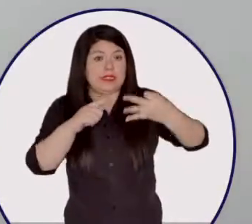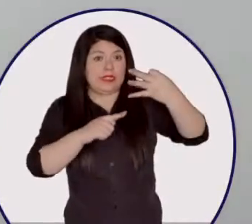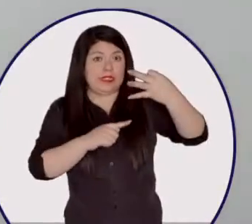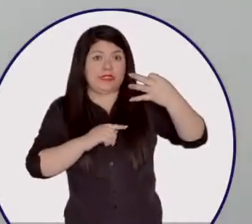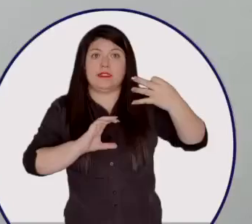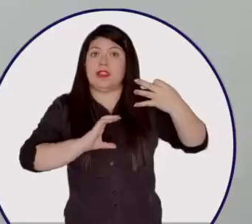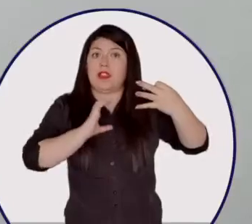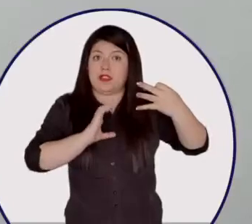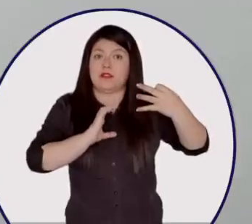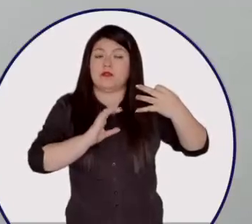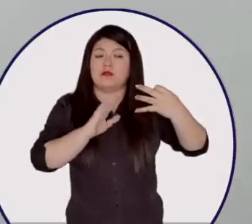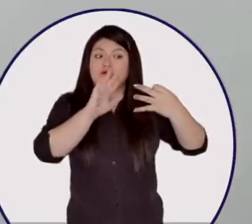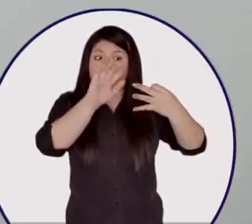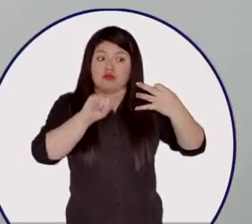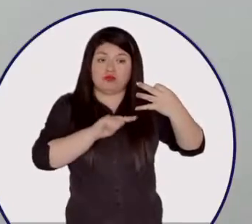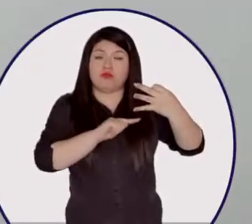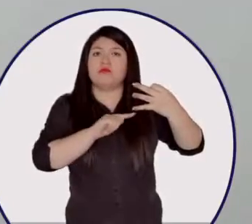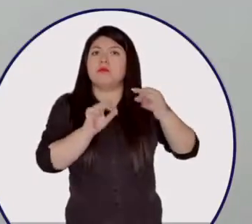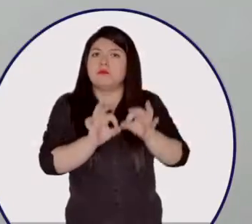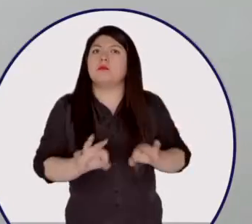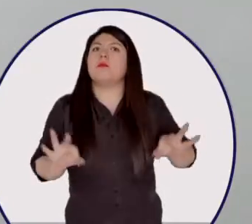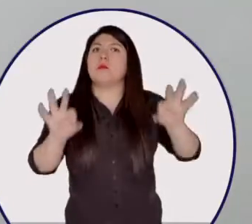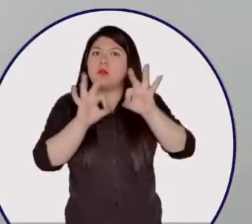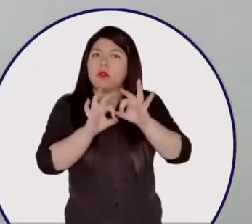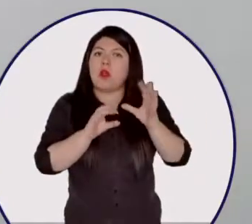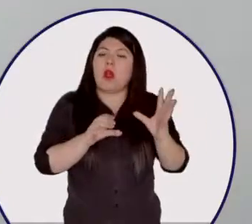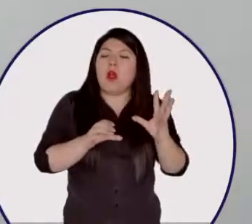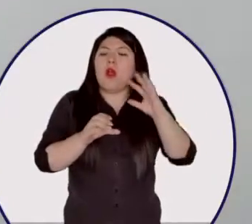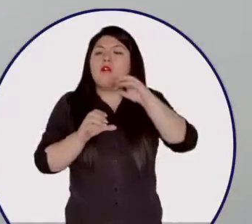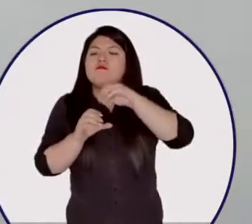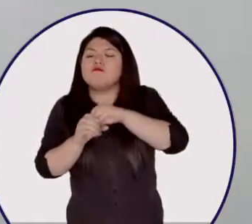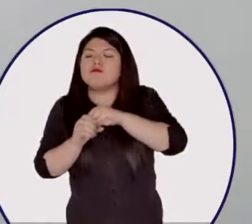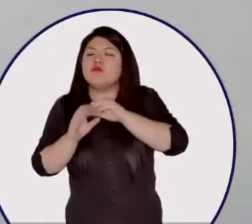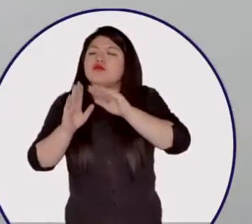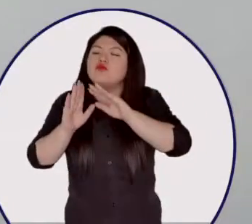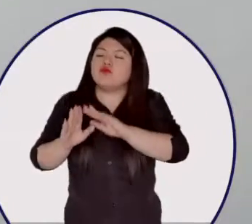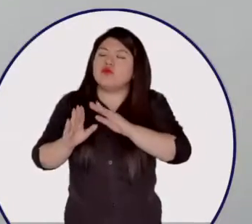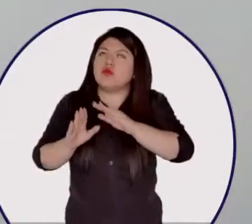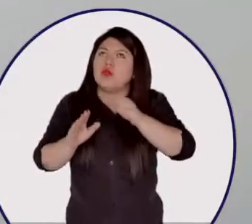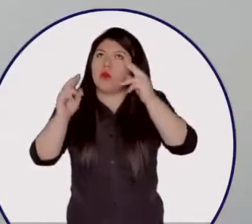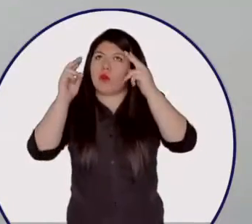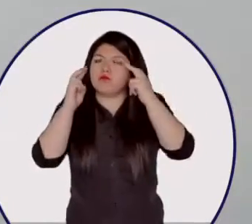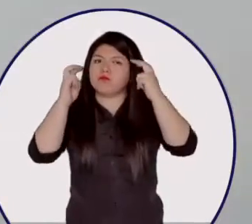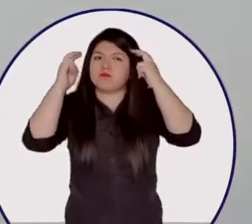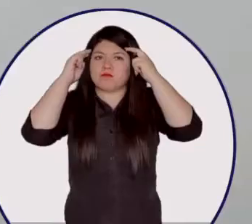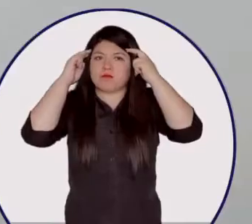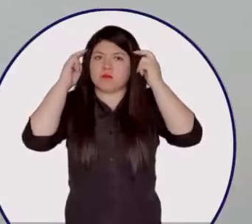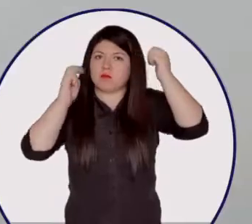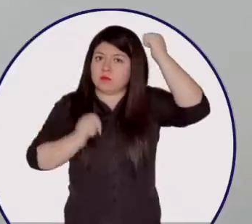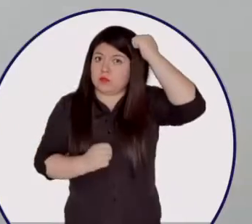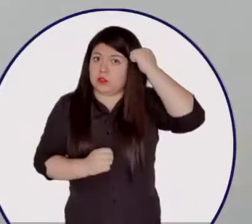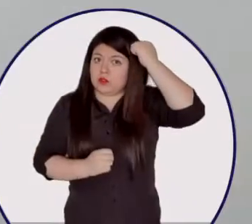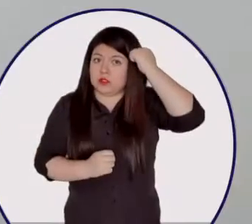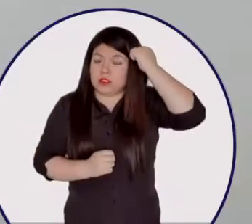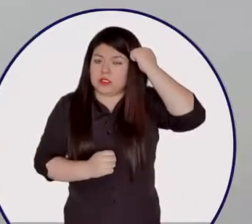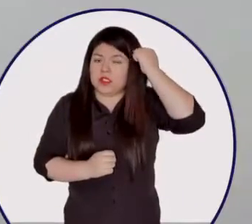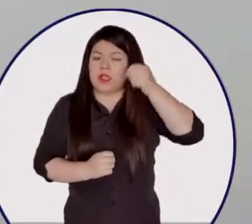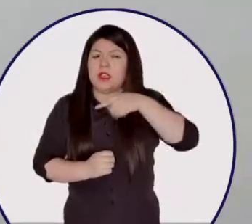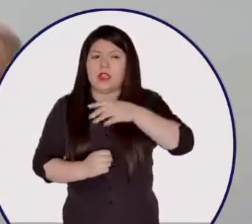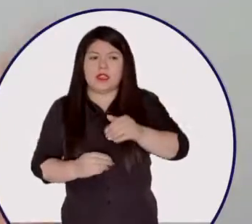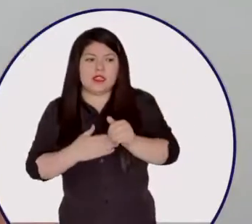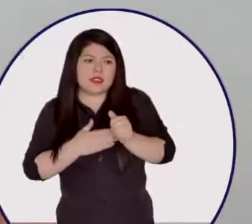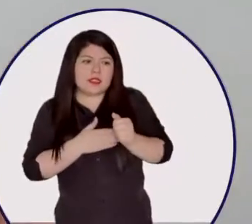tres elementos que son muy importantes porque hacen parte del saber del maestro y que le permiten llegar al